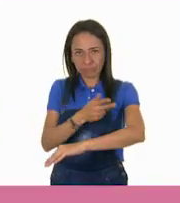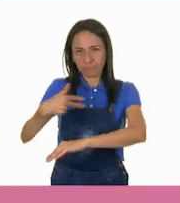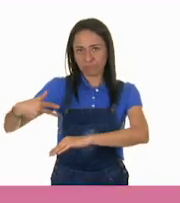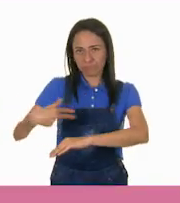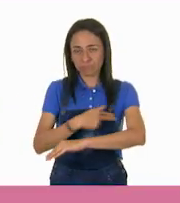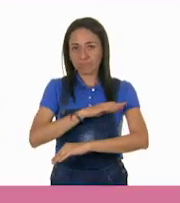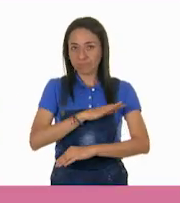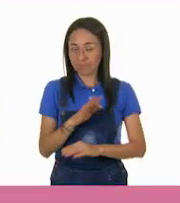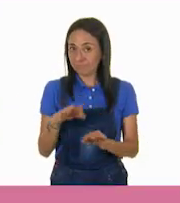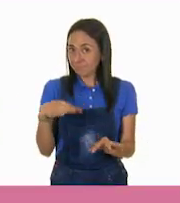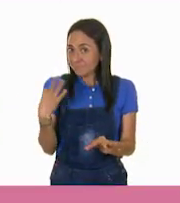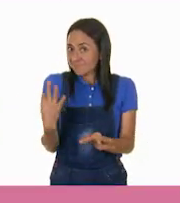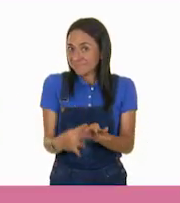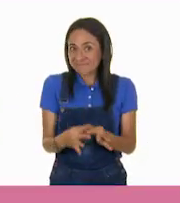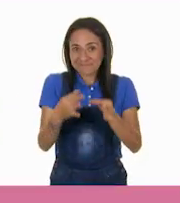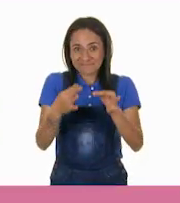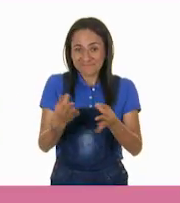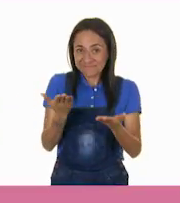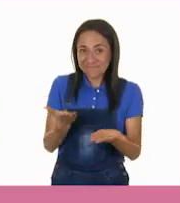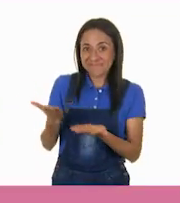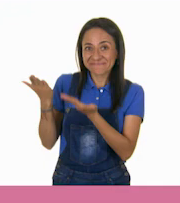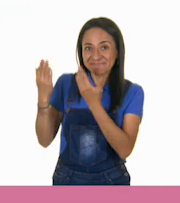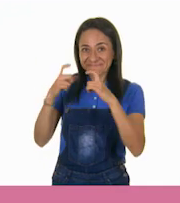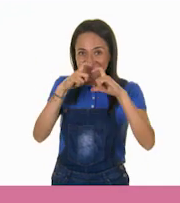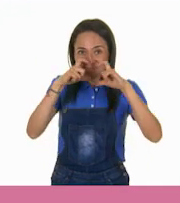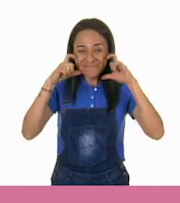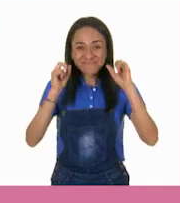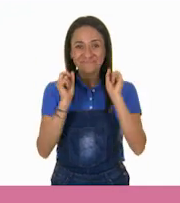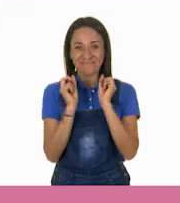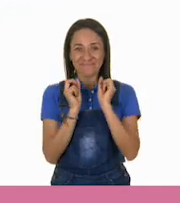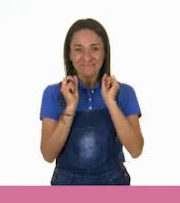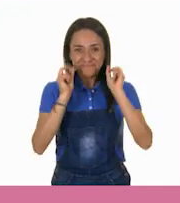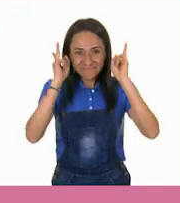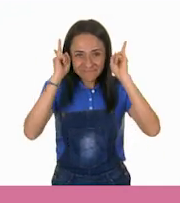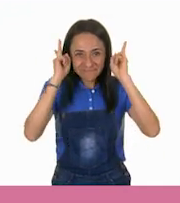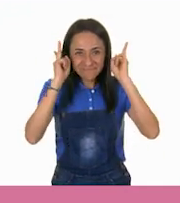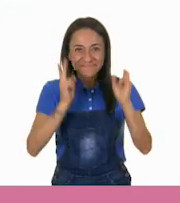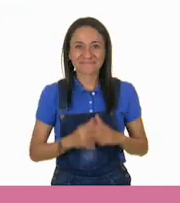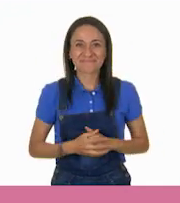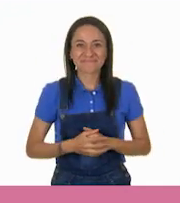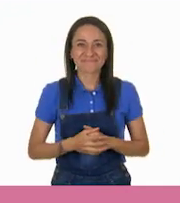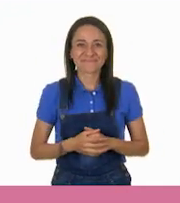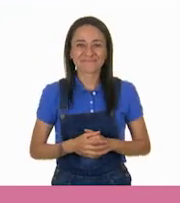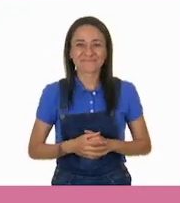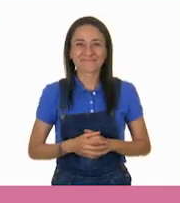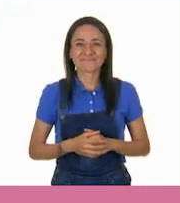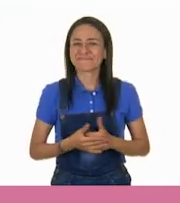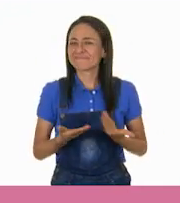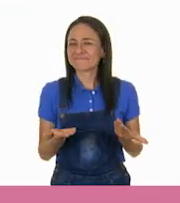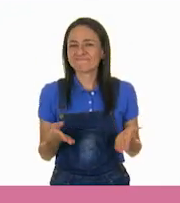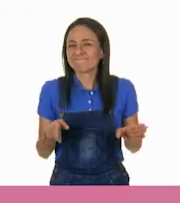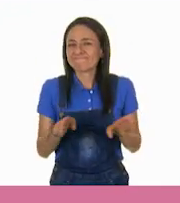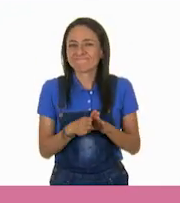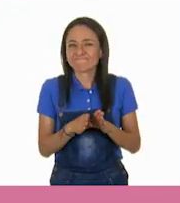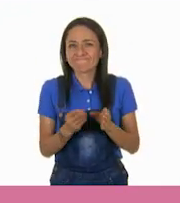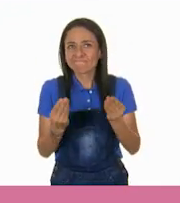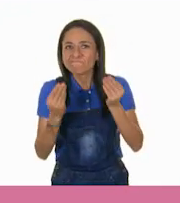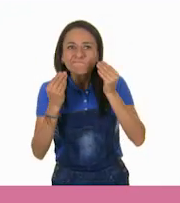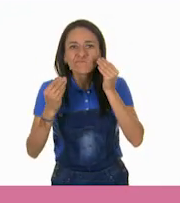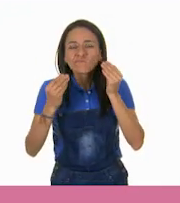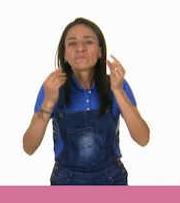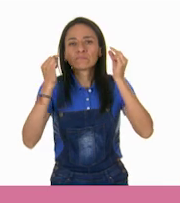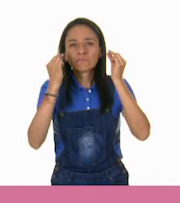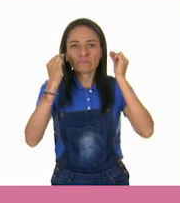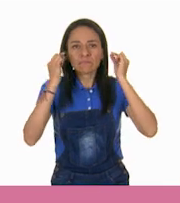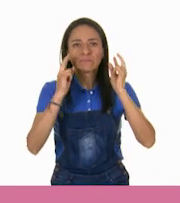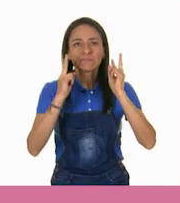listo ya tiene sin cubrebocas con dos pares de cuerdas para colocar pero de veras y mano en